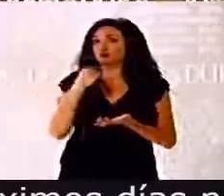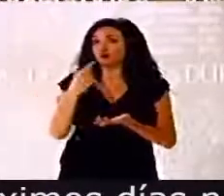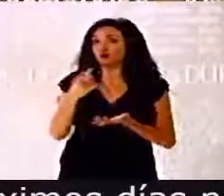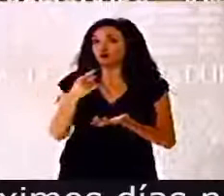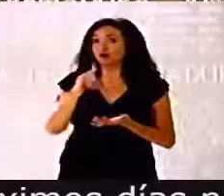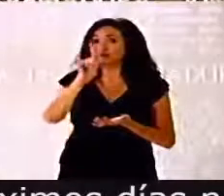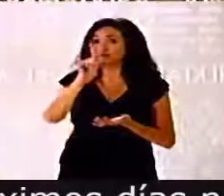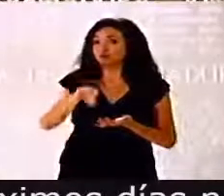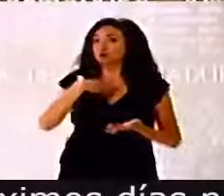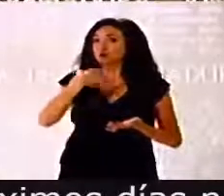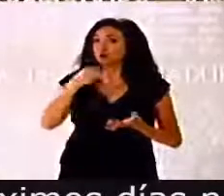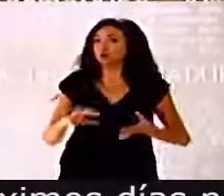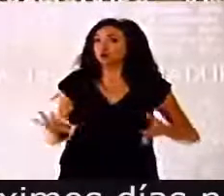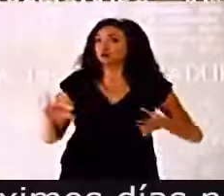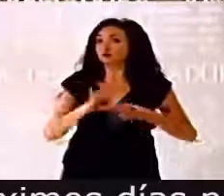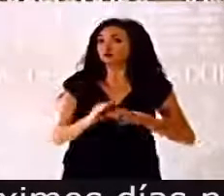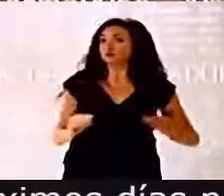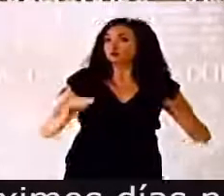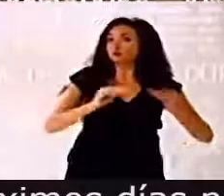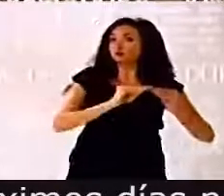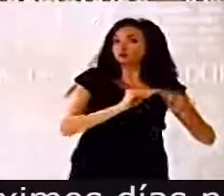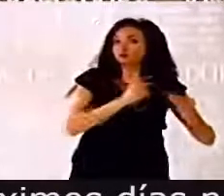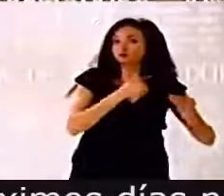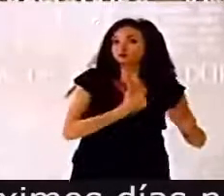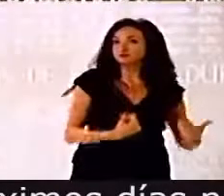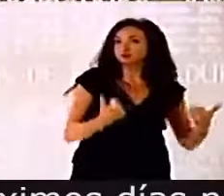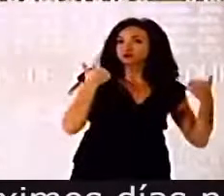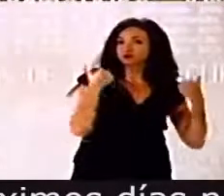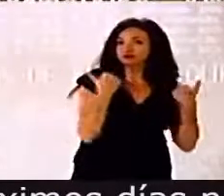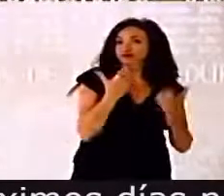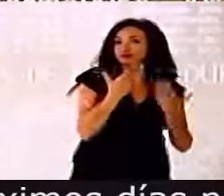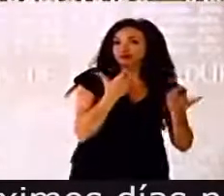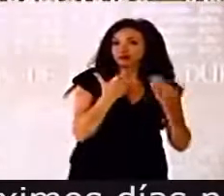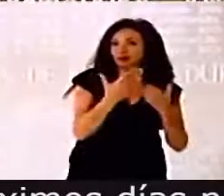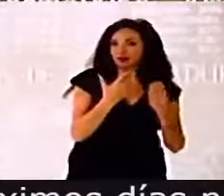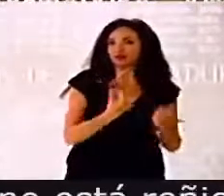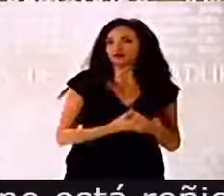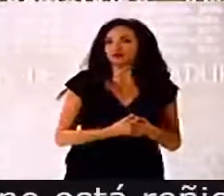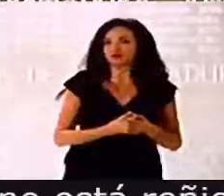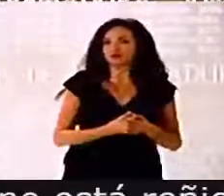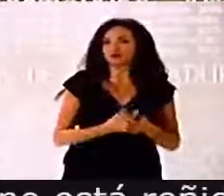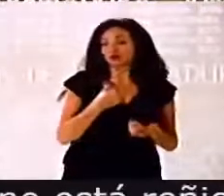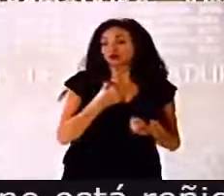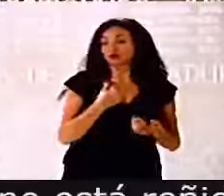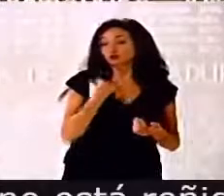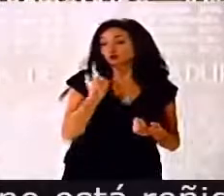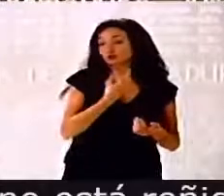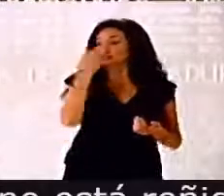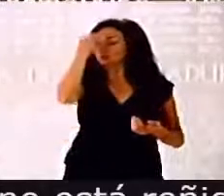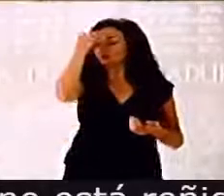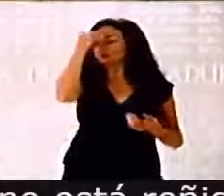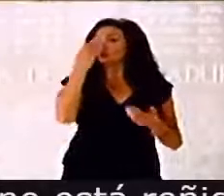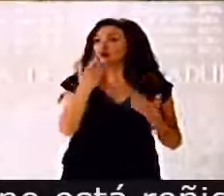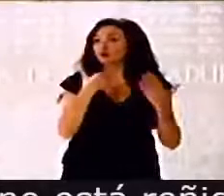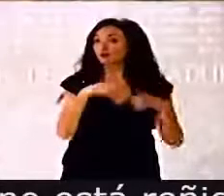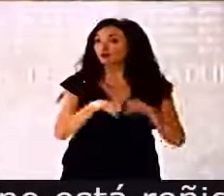la responsabilidad y con el diálogo, que entendemos no se debe romper.